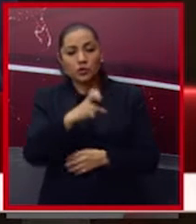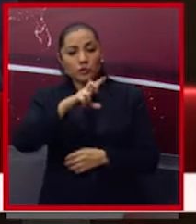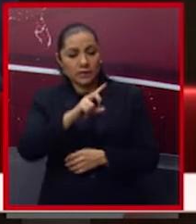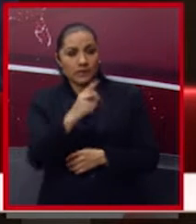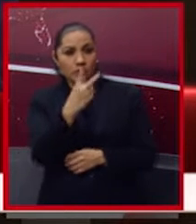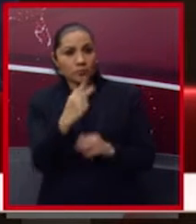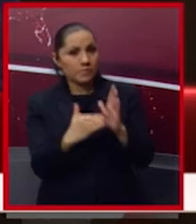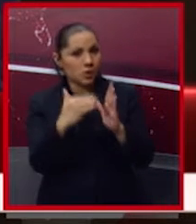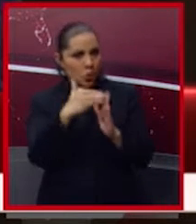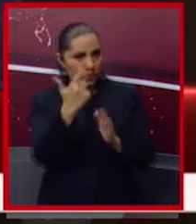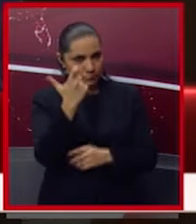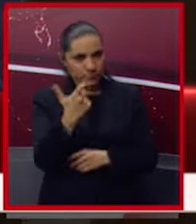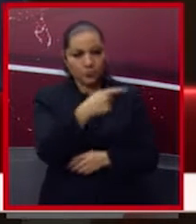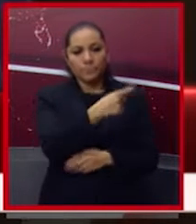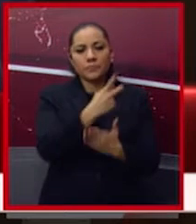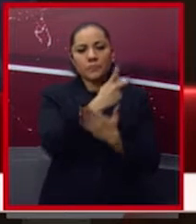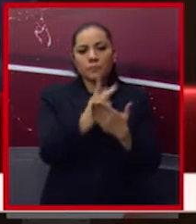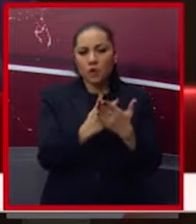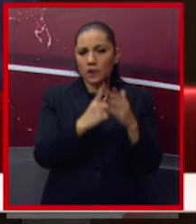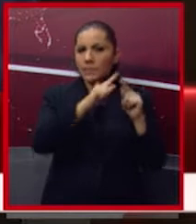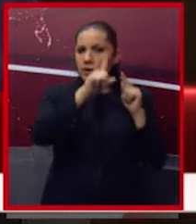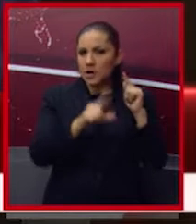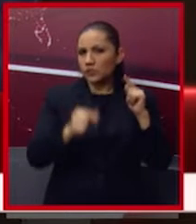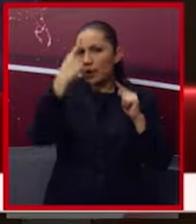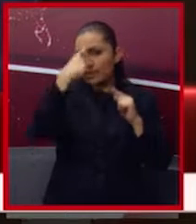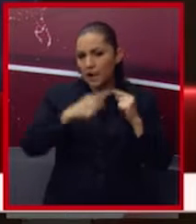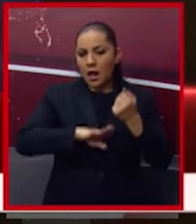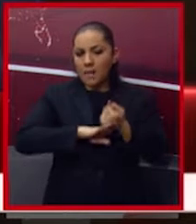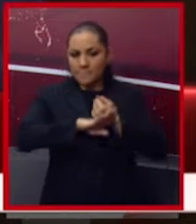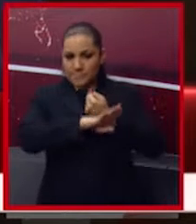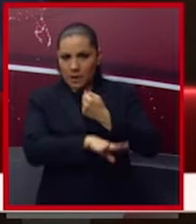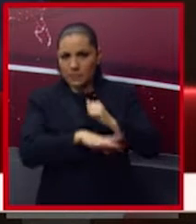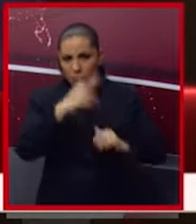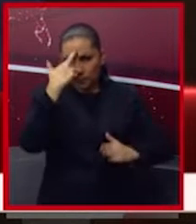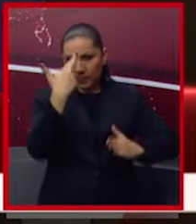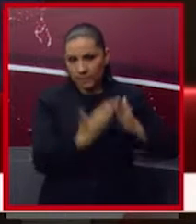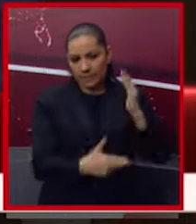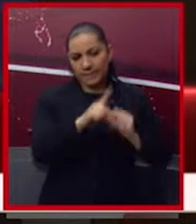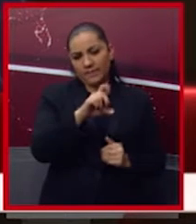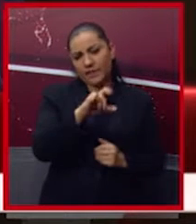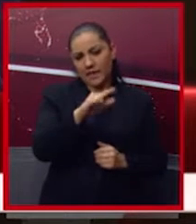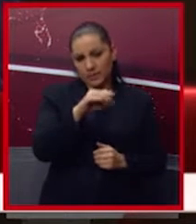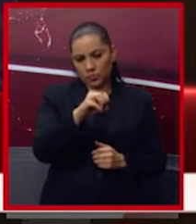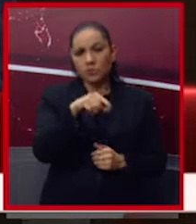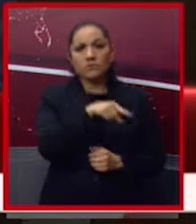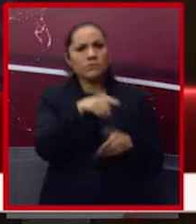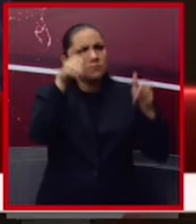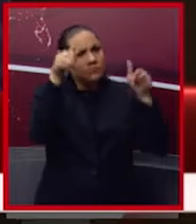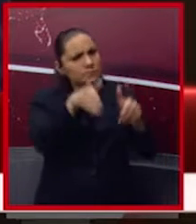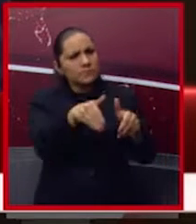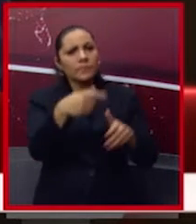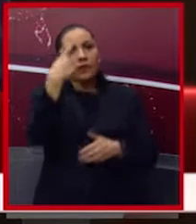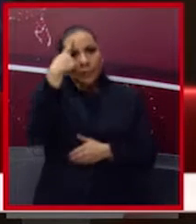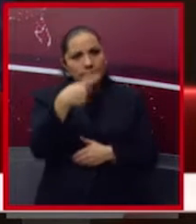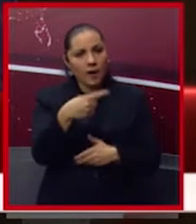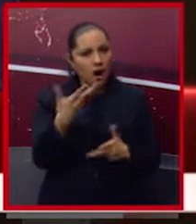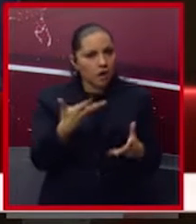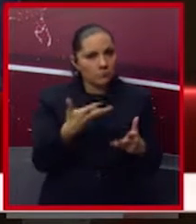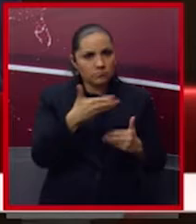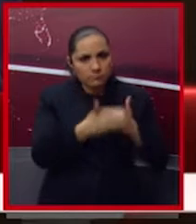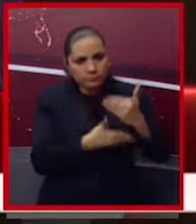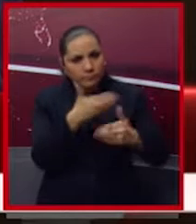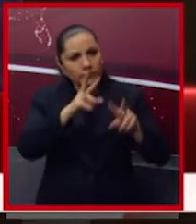pesos del Programa Nacional de Prevención del Delito destinados a la realización de acciones en materia de prevención de la violencia